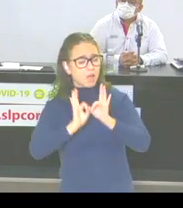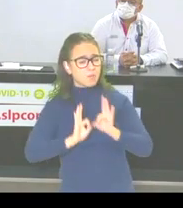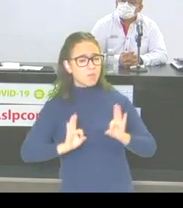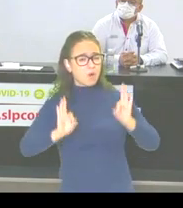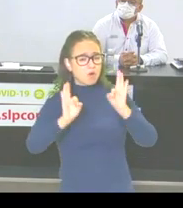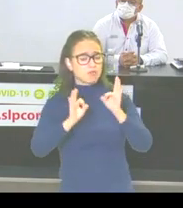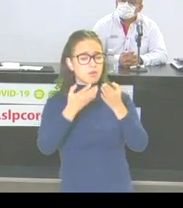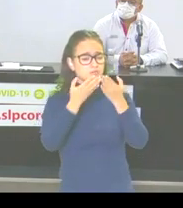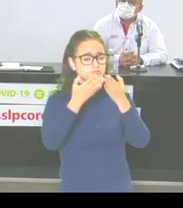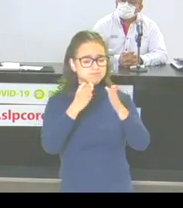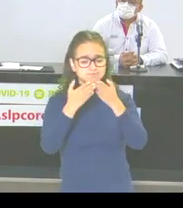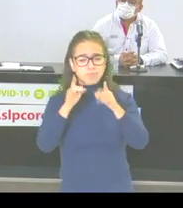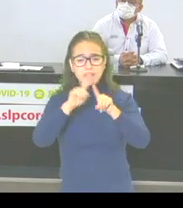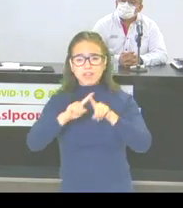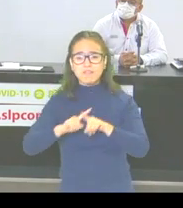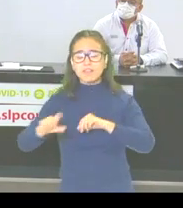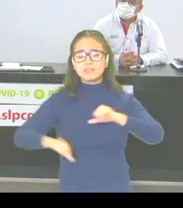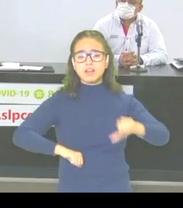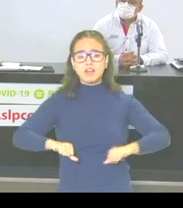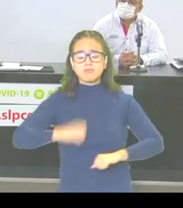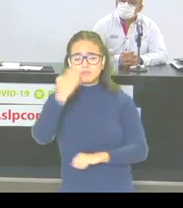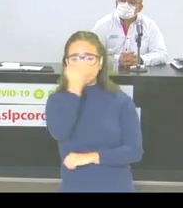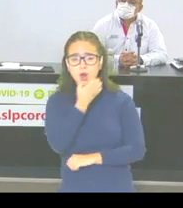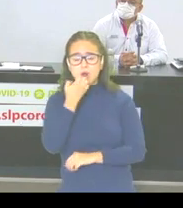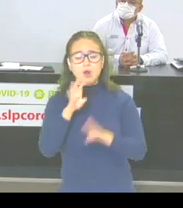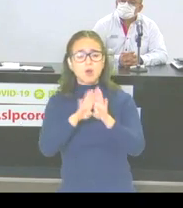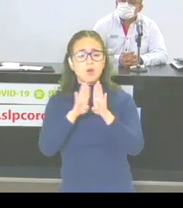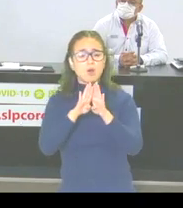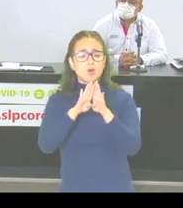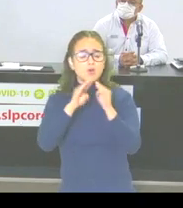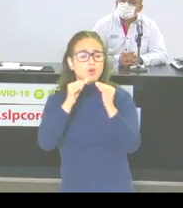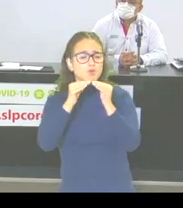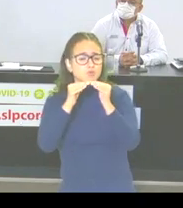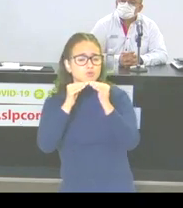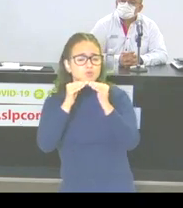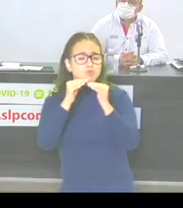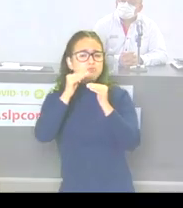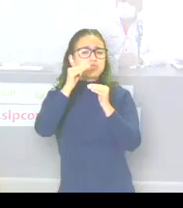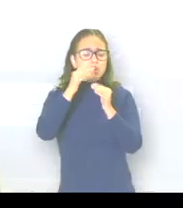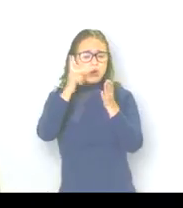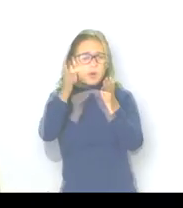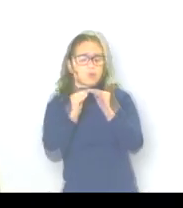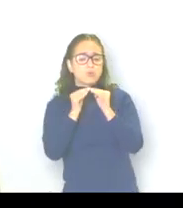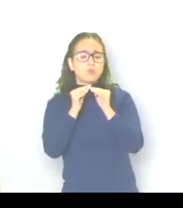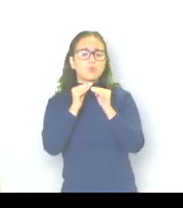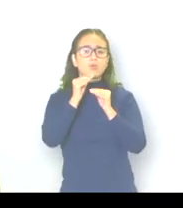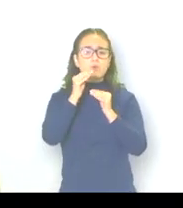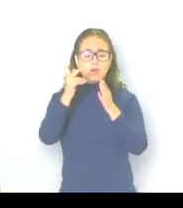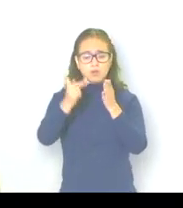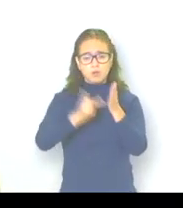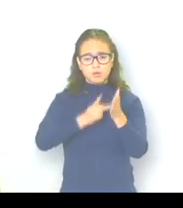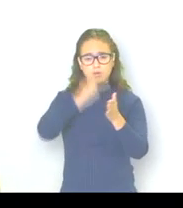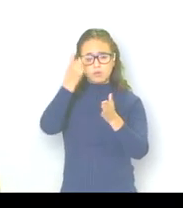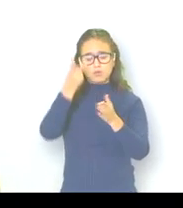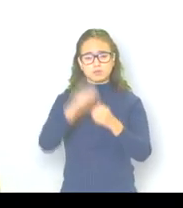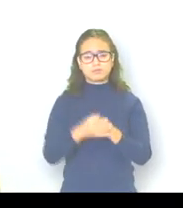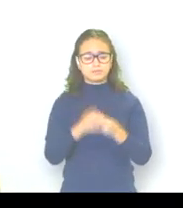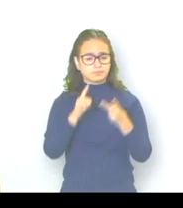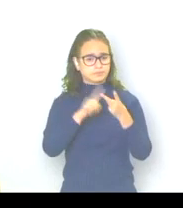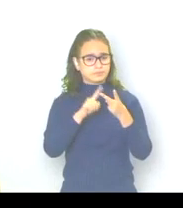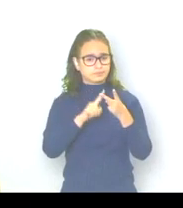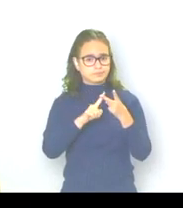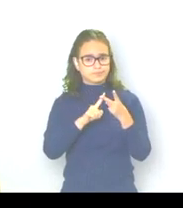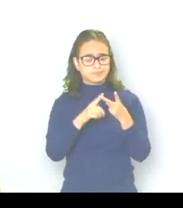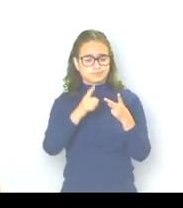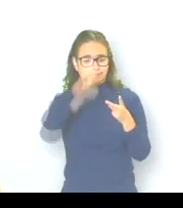España apertura sus actividades escolares, tiene un repunte, ha tenido que regresar al confinamiento. Y la segunda